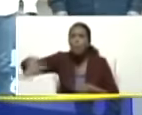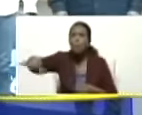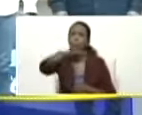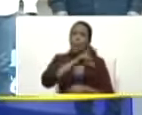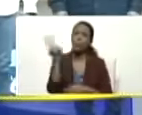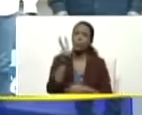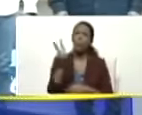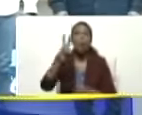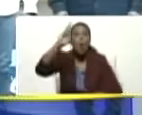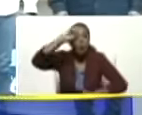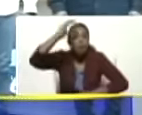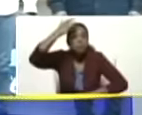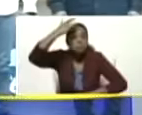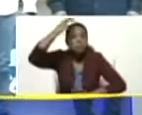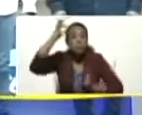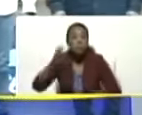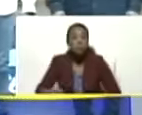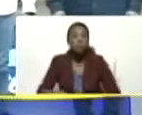Con la razón.